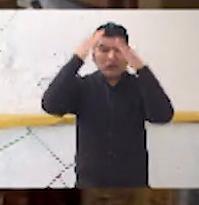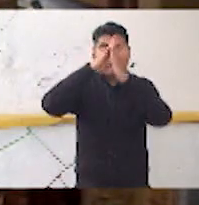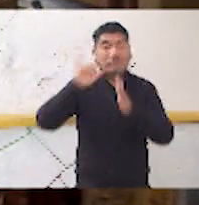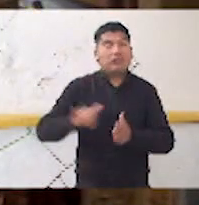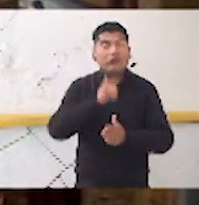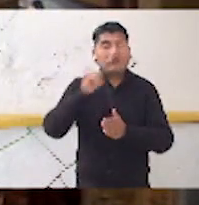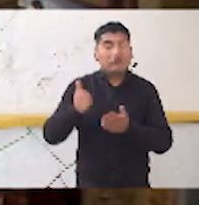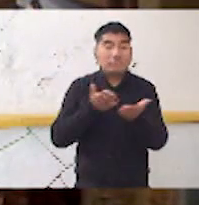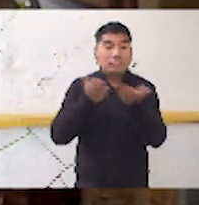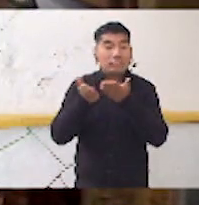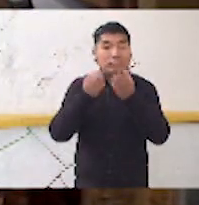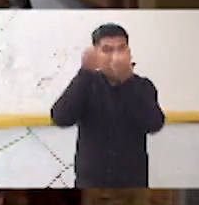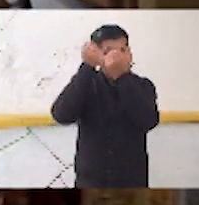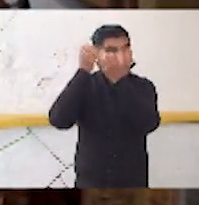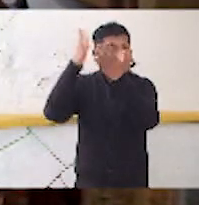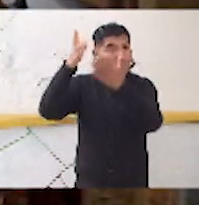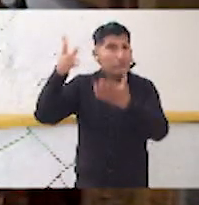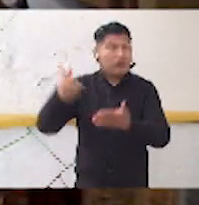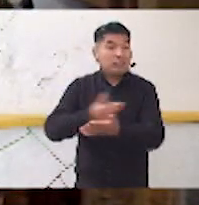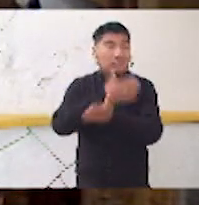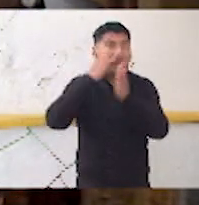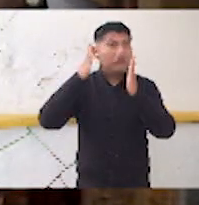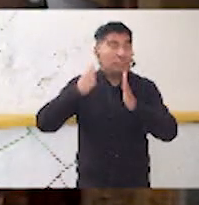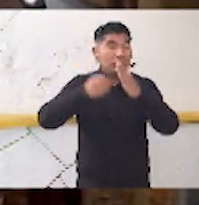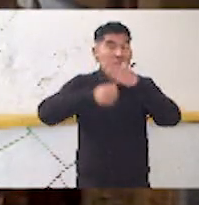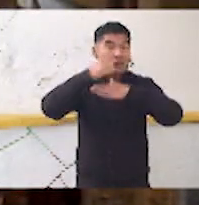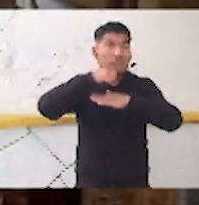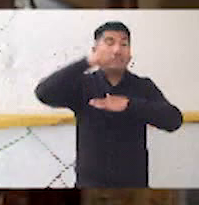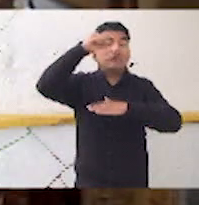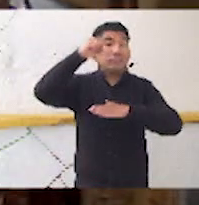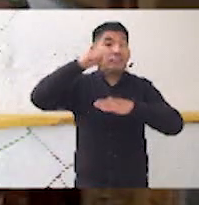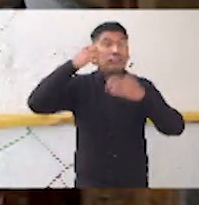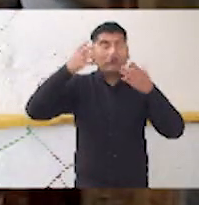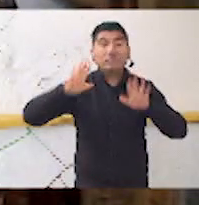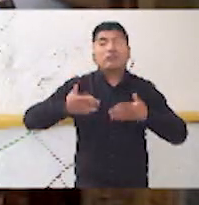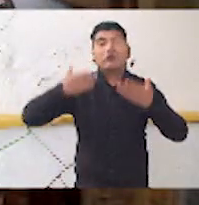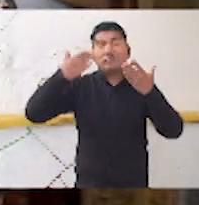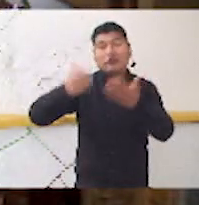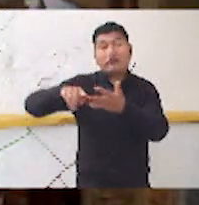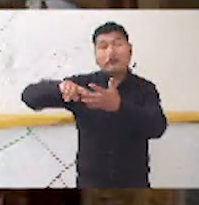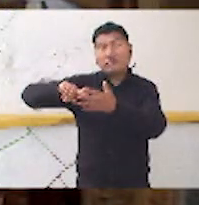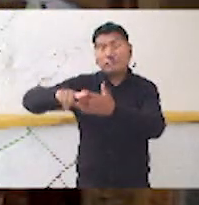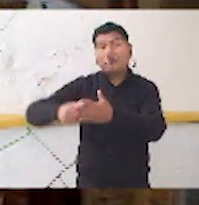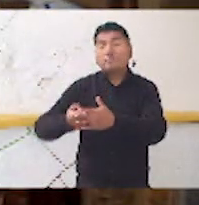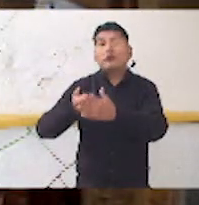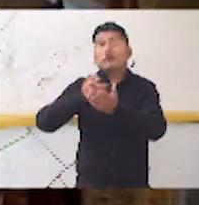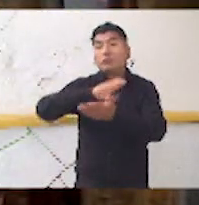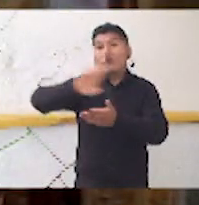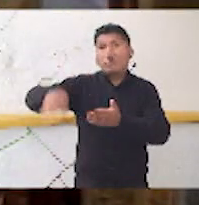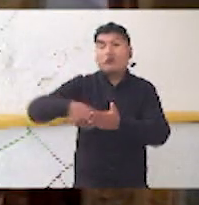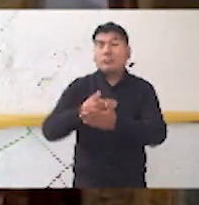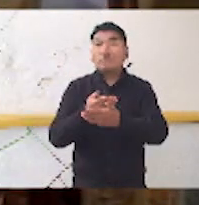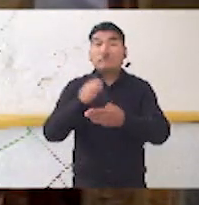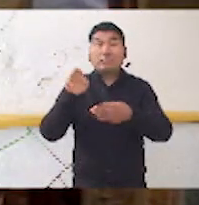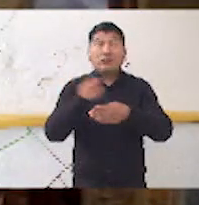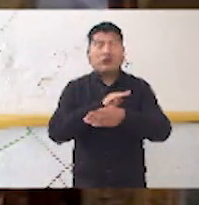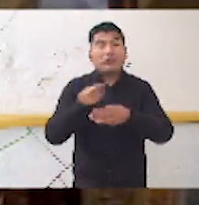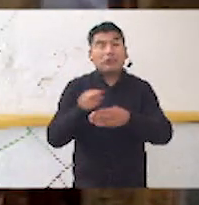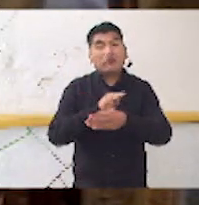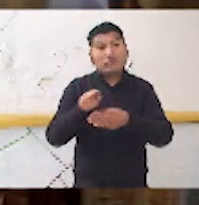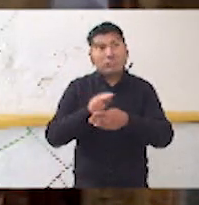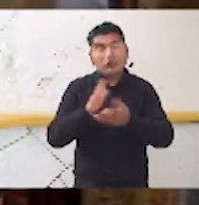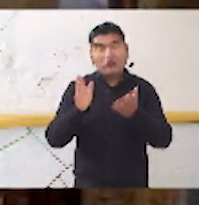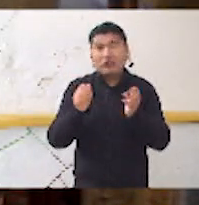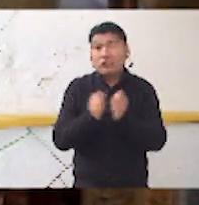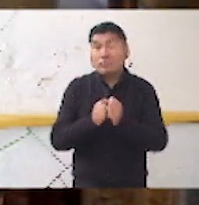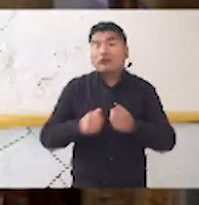siervo obediente, pastor de los pastores, has puesto el origen y la fuente de todo ministerio. Según